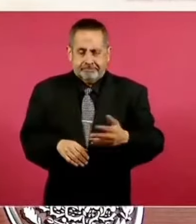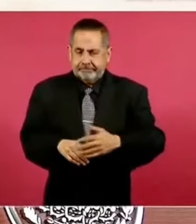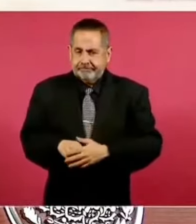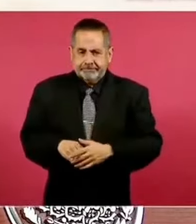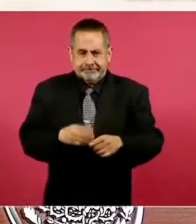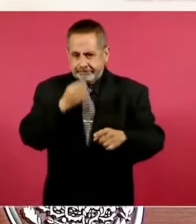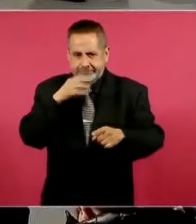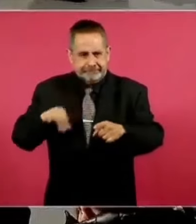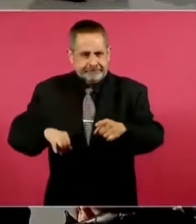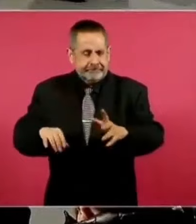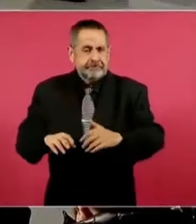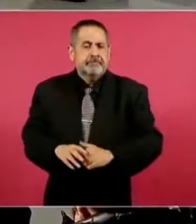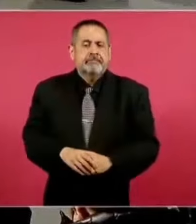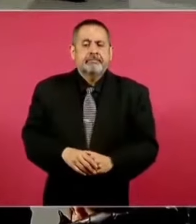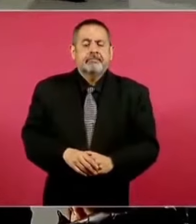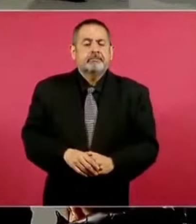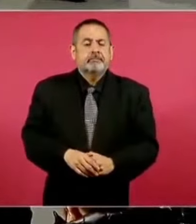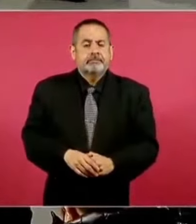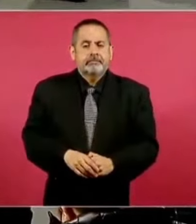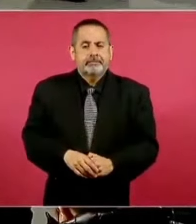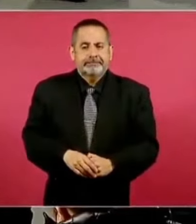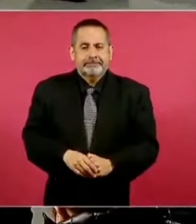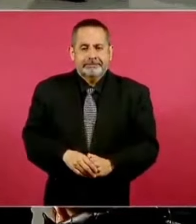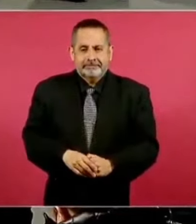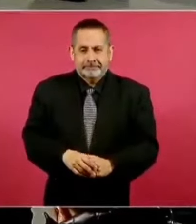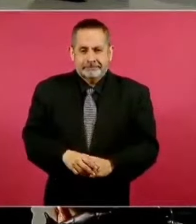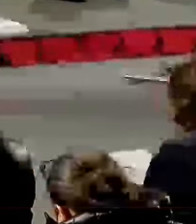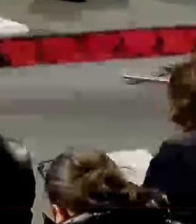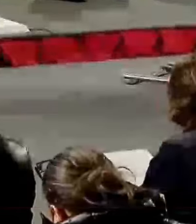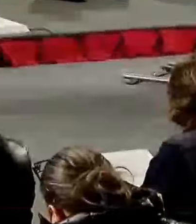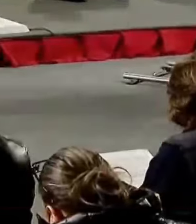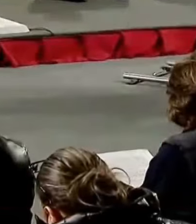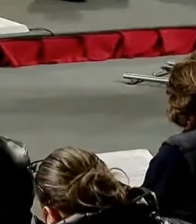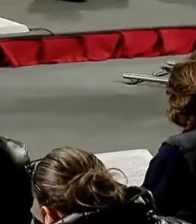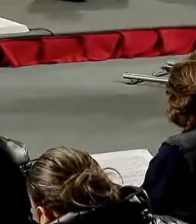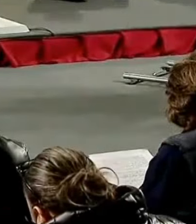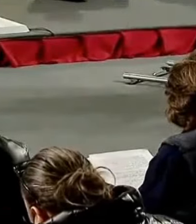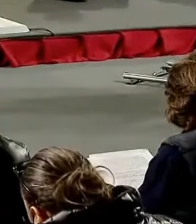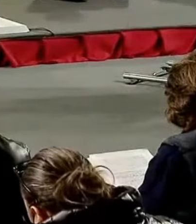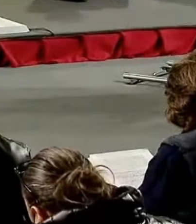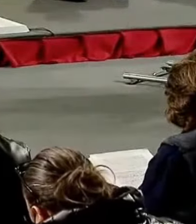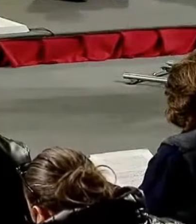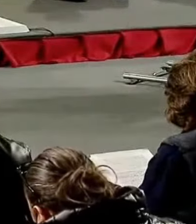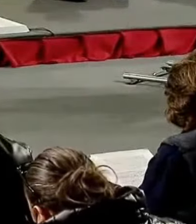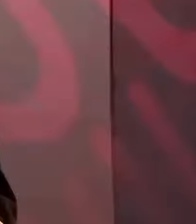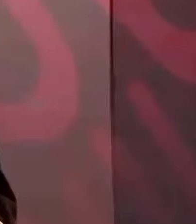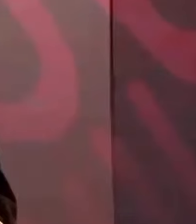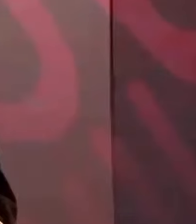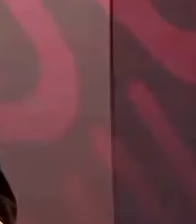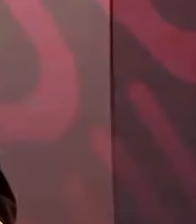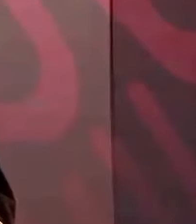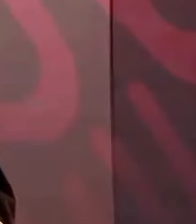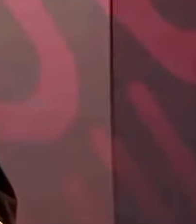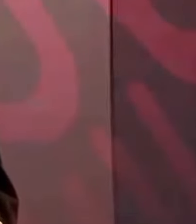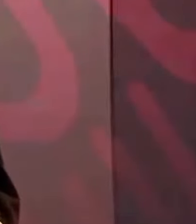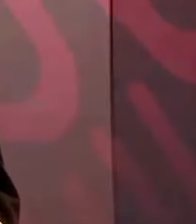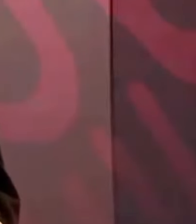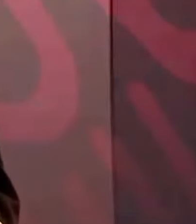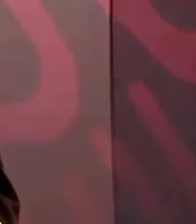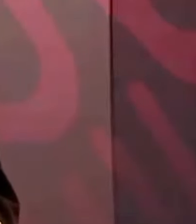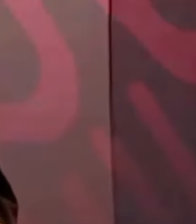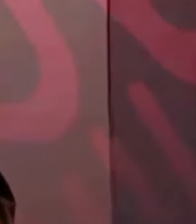interesante es como lo que hoy sale también porque quiero